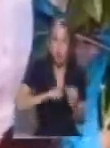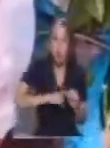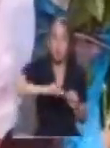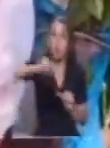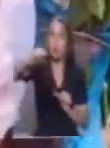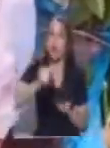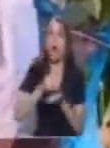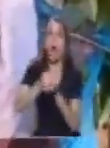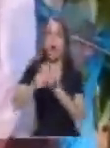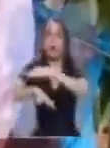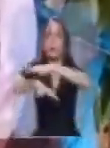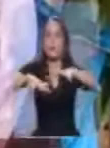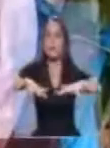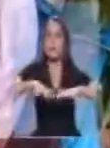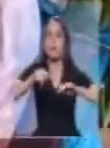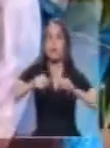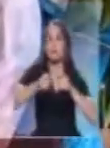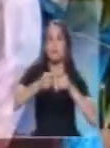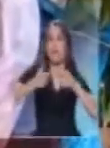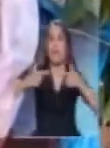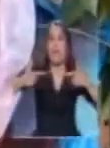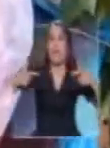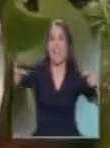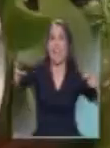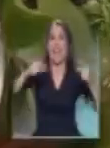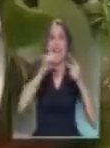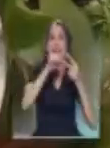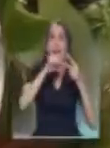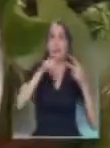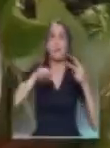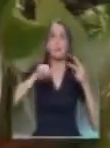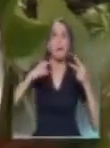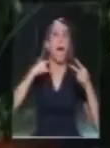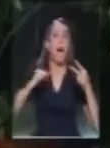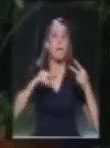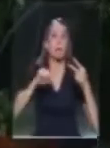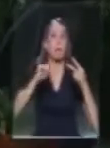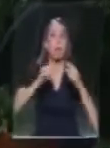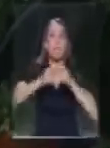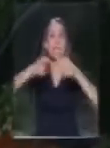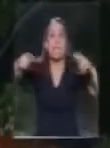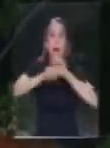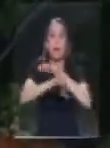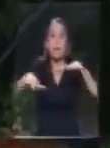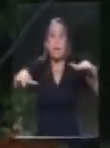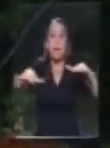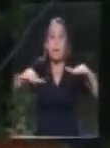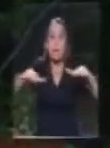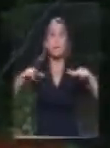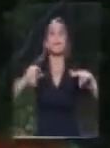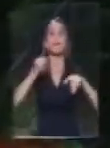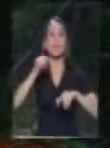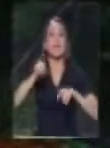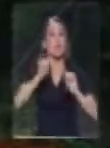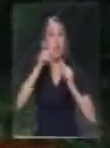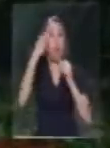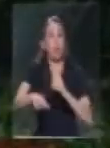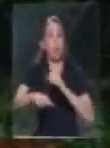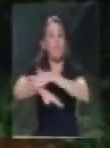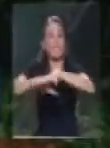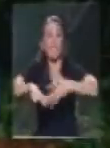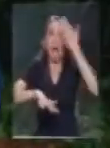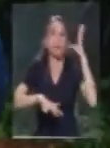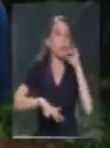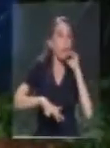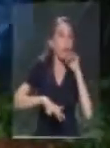ayuda a la isla para detener el avance de estas especies. Estas son consideradas especies exóticas invasoras dentro de la isla, empiezan